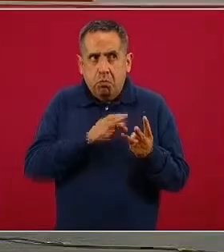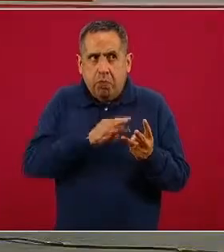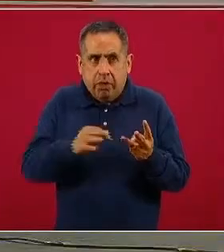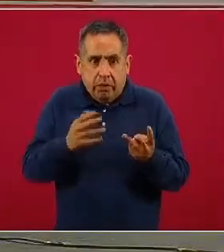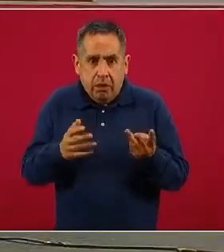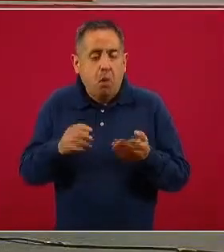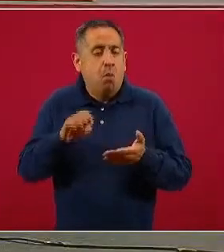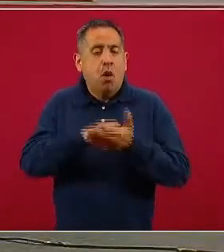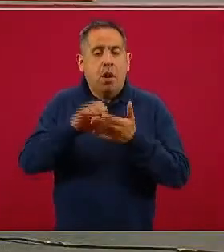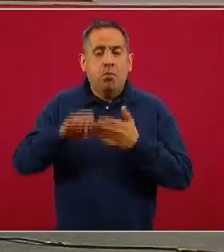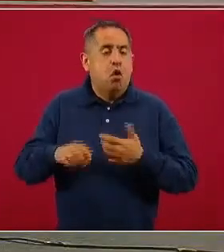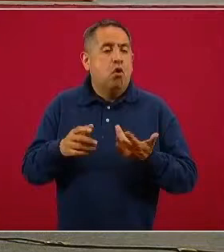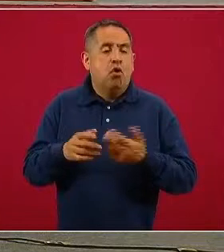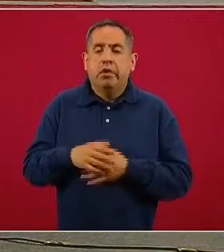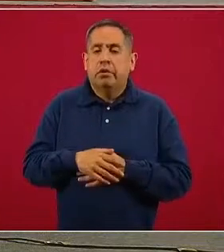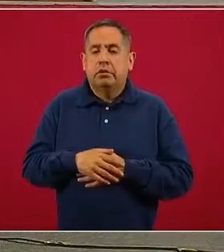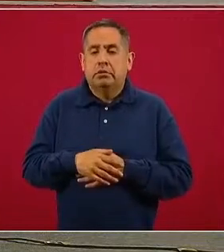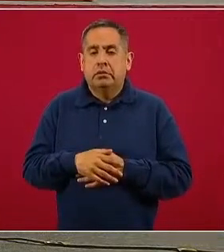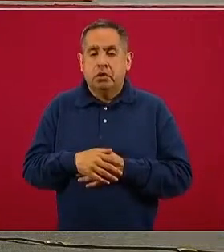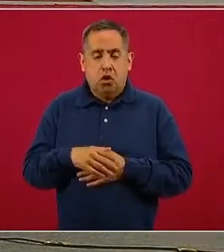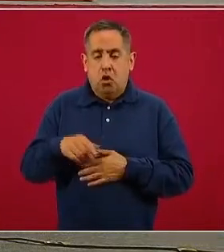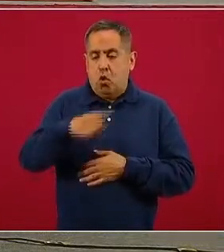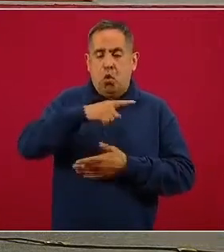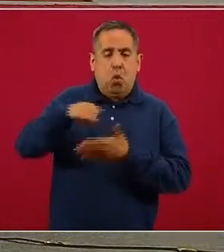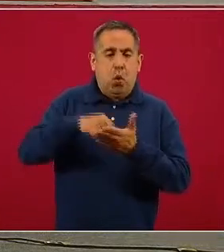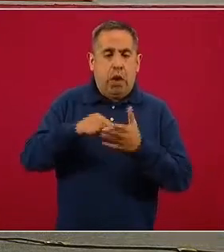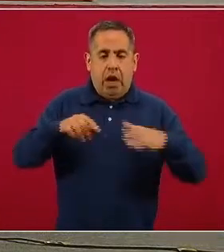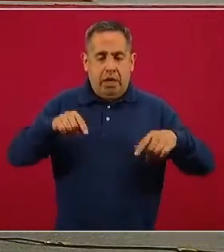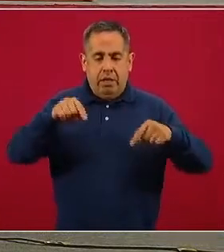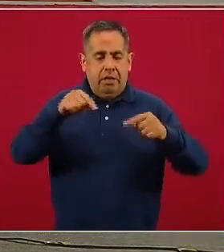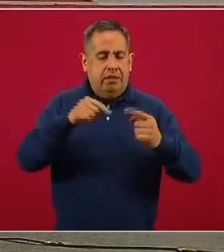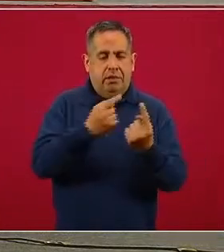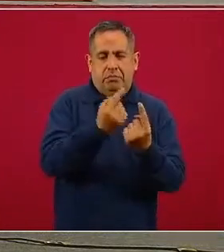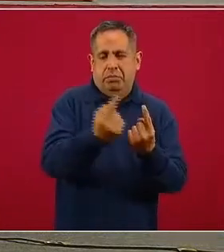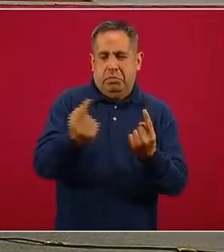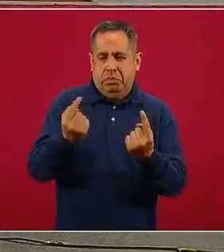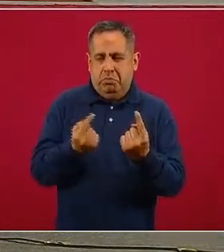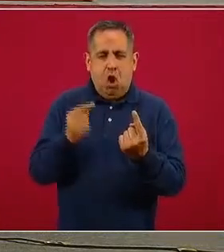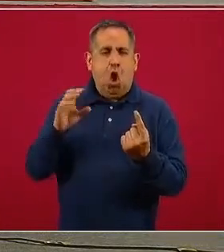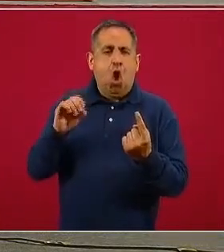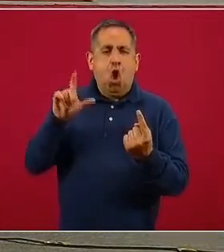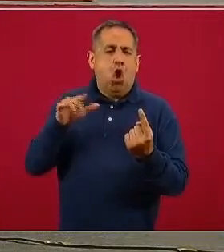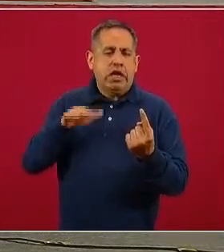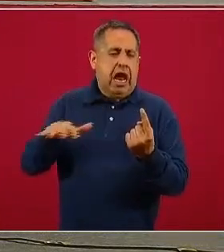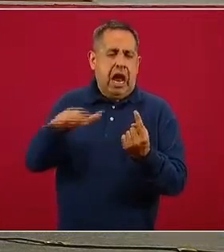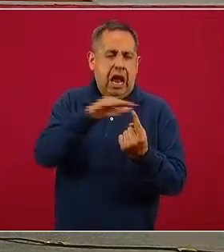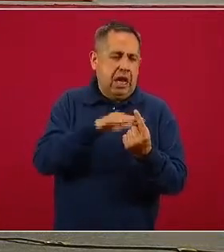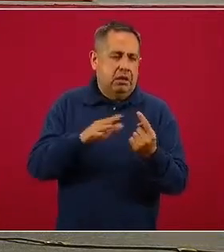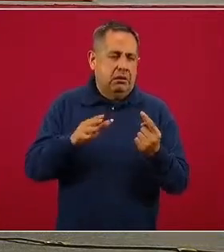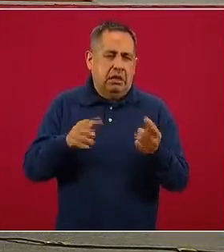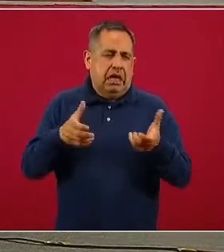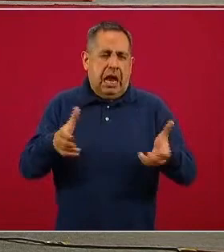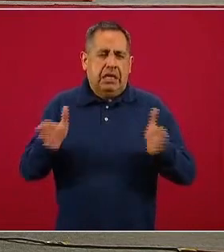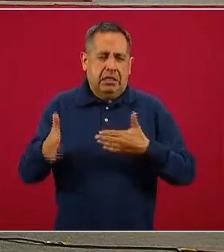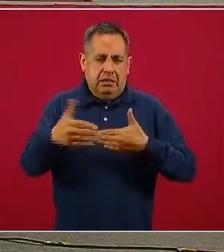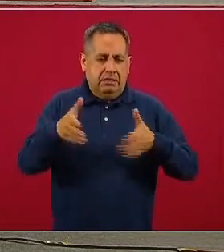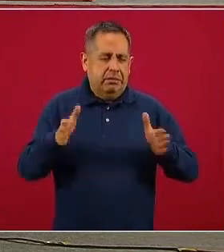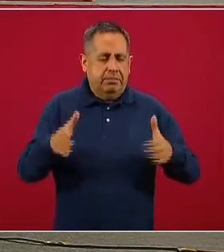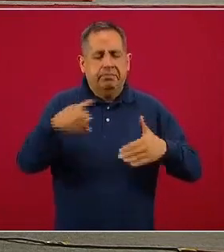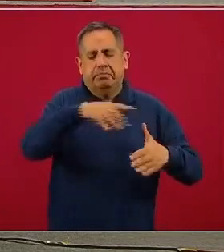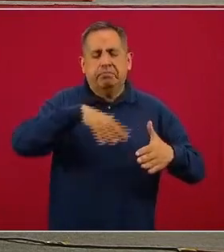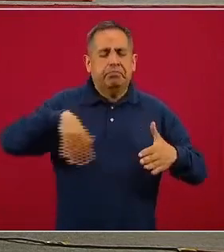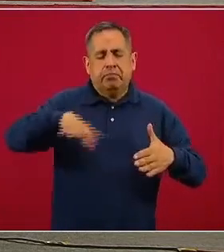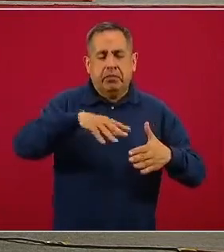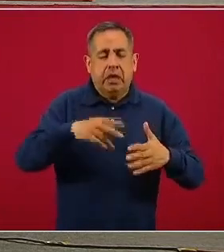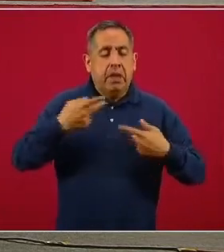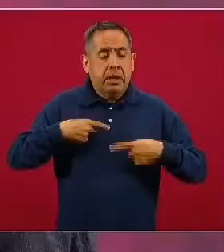tener muchos casos en una localidad, en una zona, inclusive en una colonia o en una cuadra, ¿sí? Puedo tener